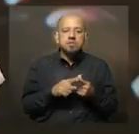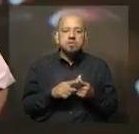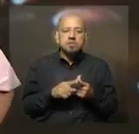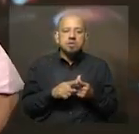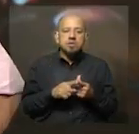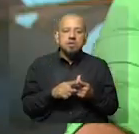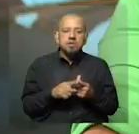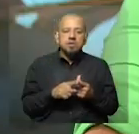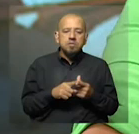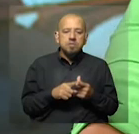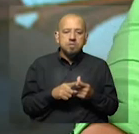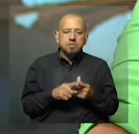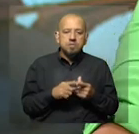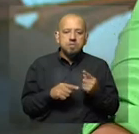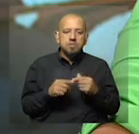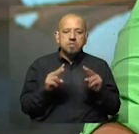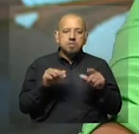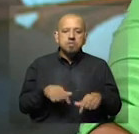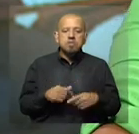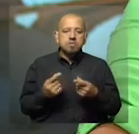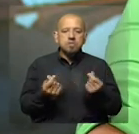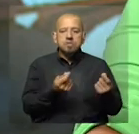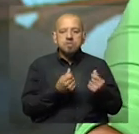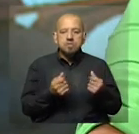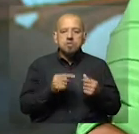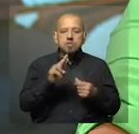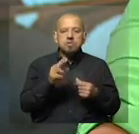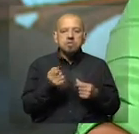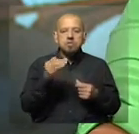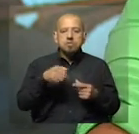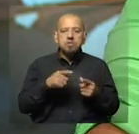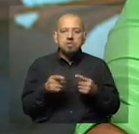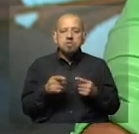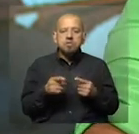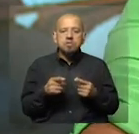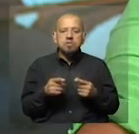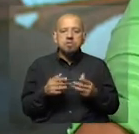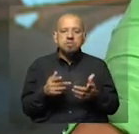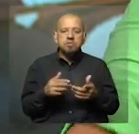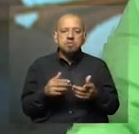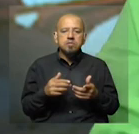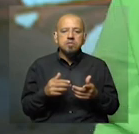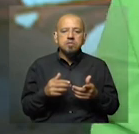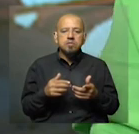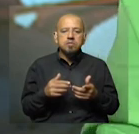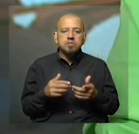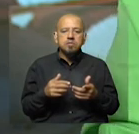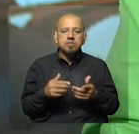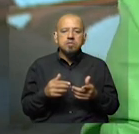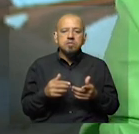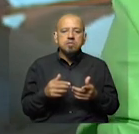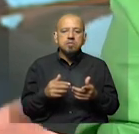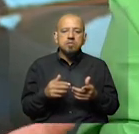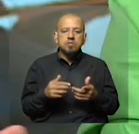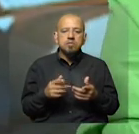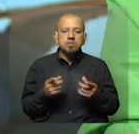hablábamos con Lugo fuera de cámara, con el tema de los precios de la UAM, que obviamente es un precio, mayorista.